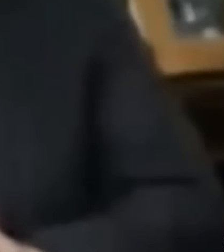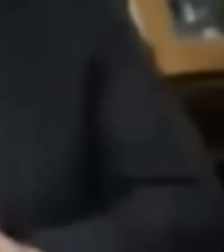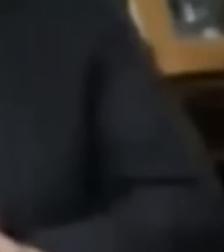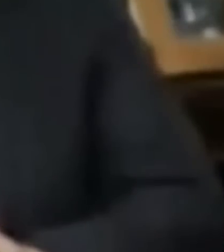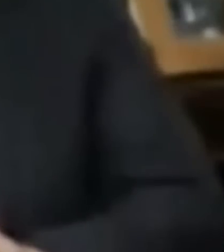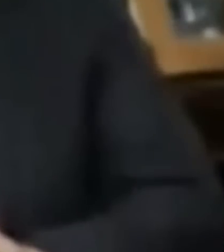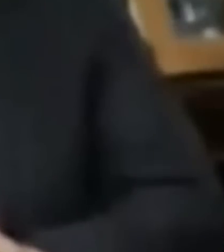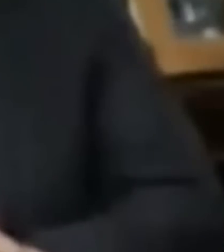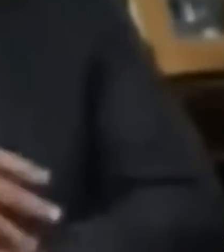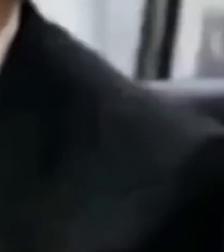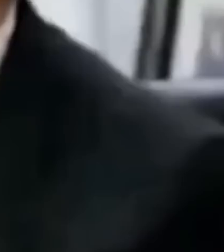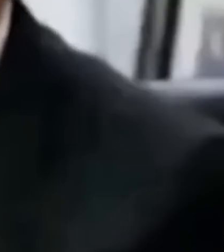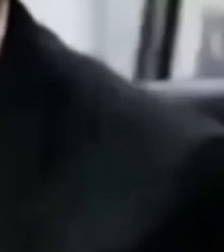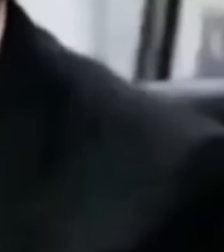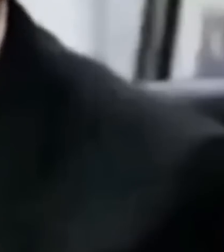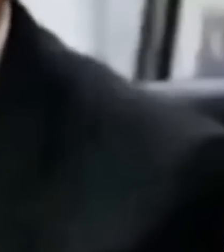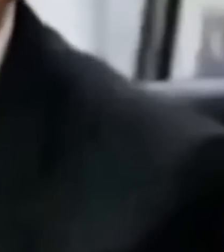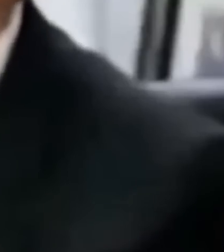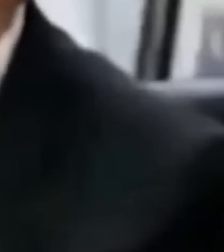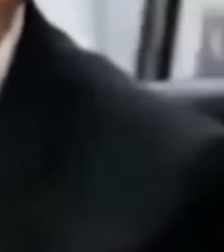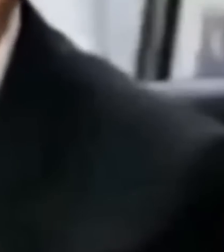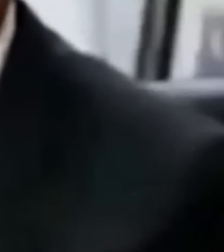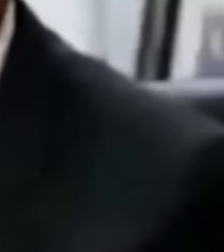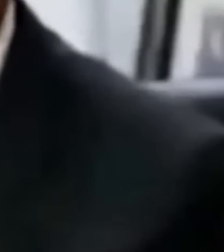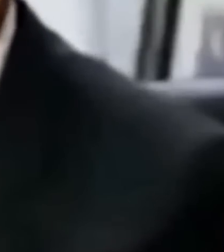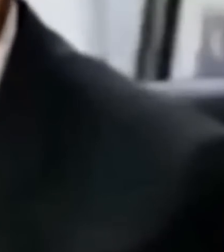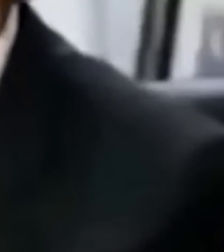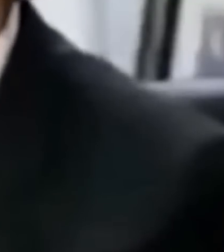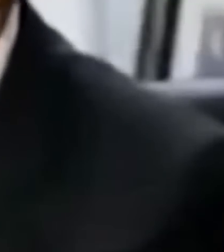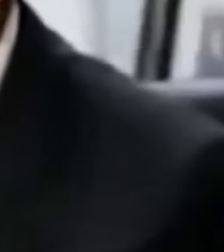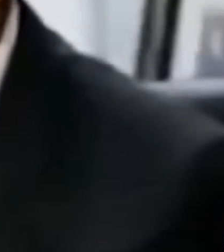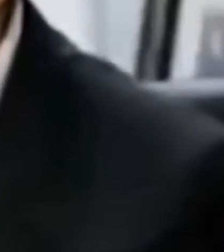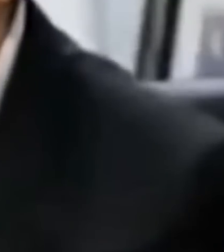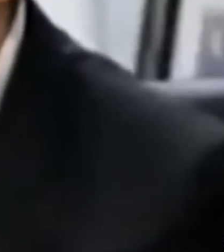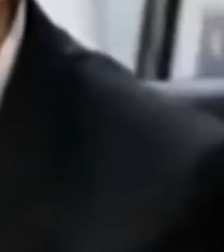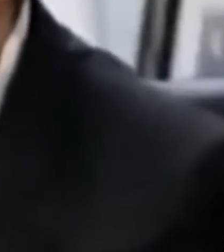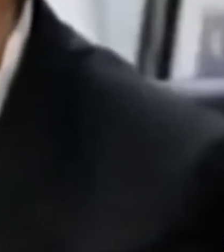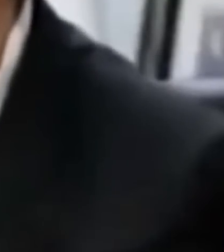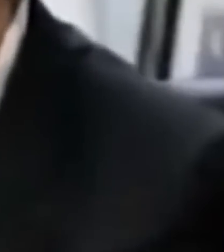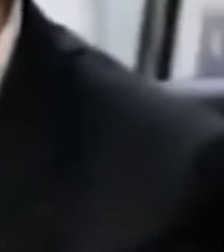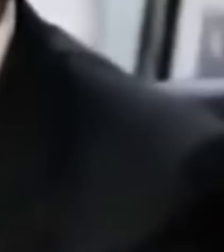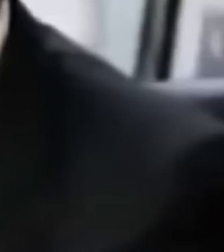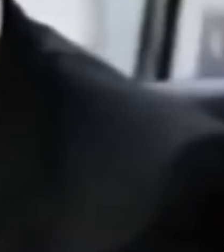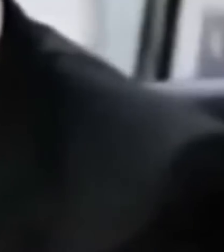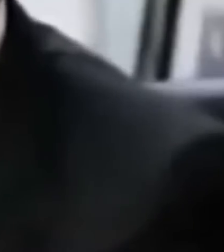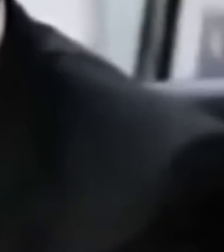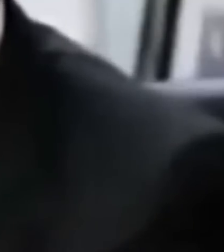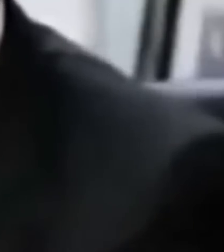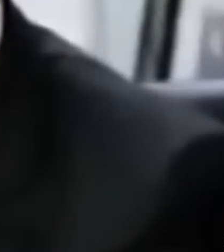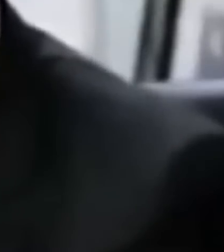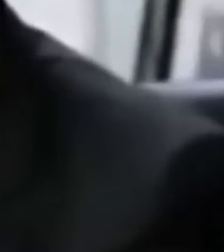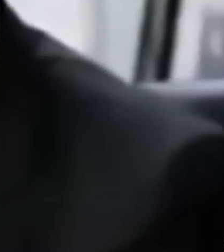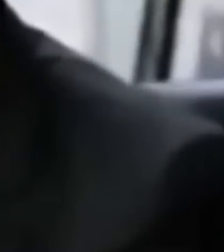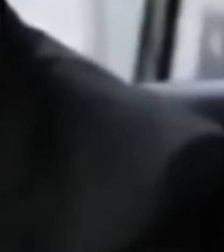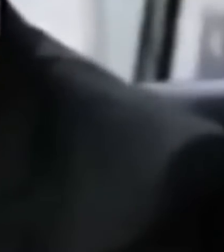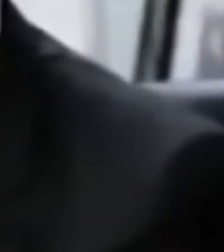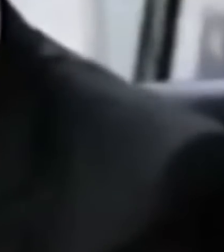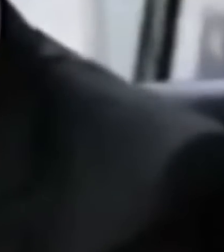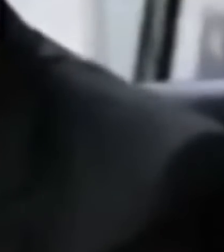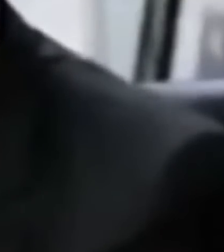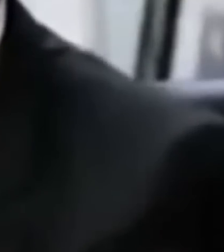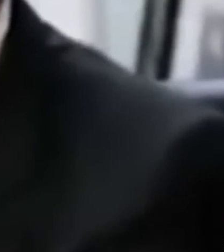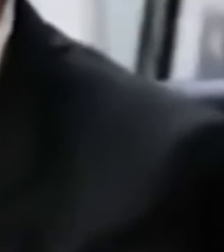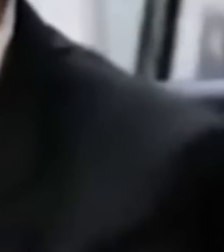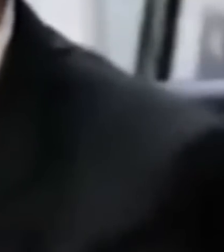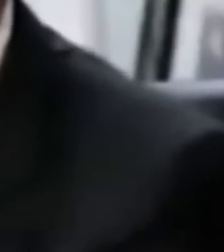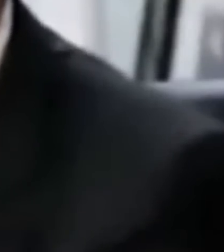éxito. Es posible que algunos ahorros aumenten el presupuesto disponible para